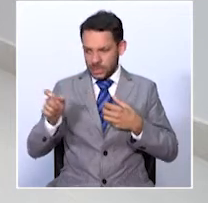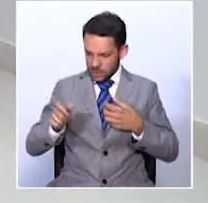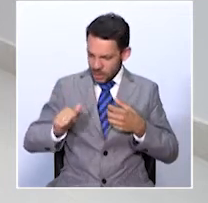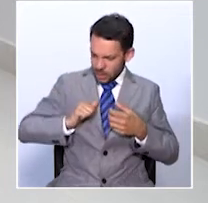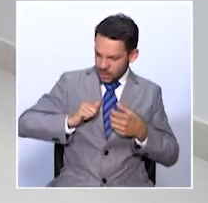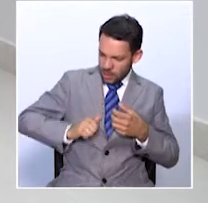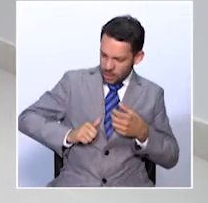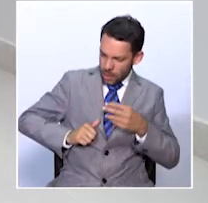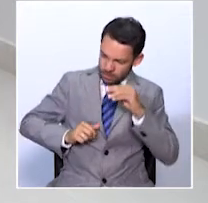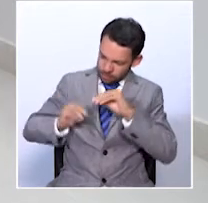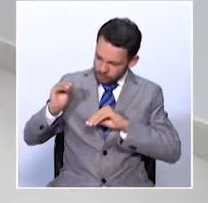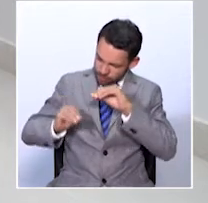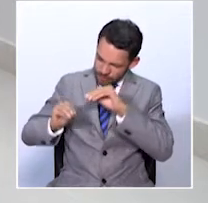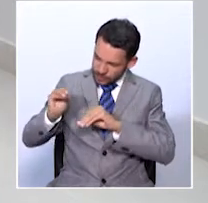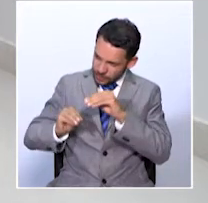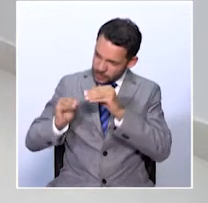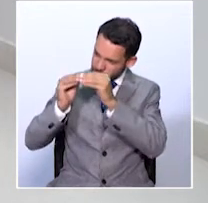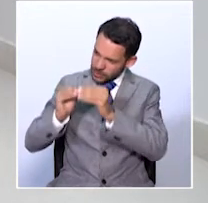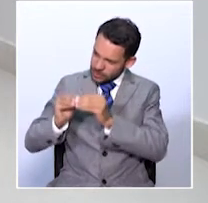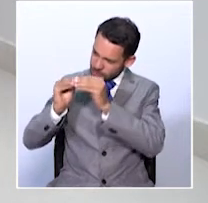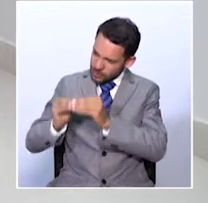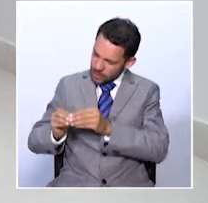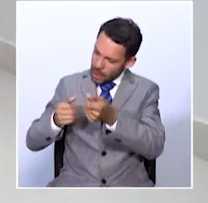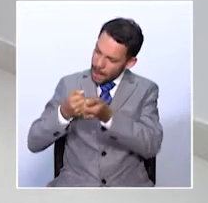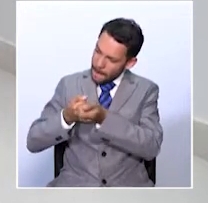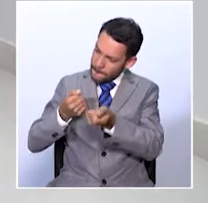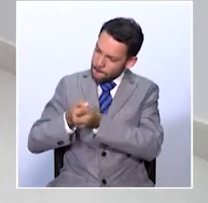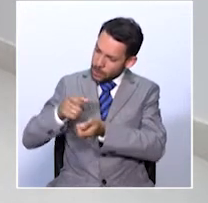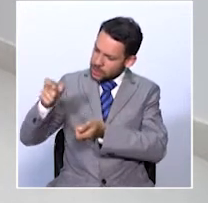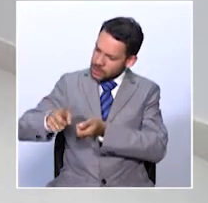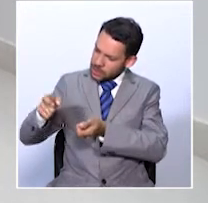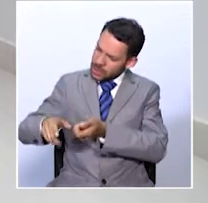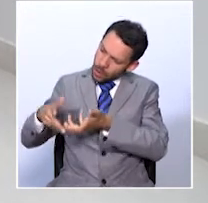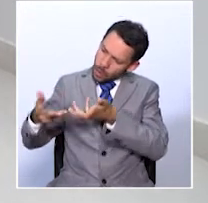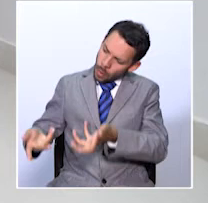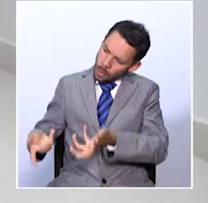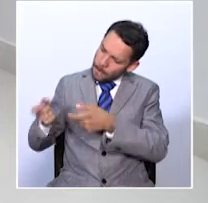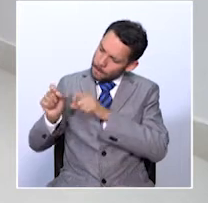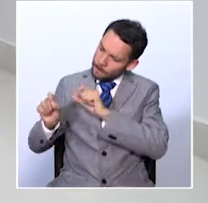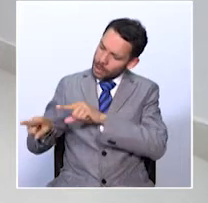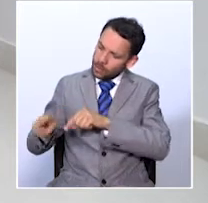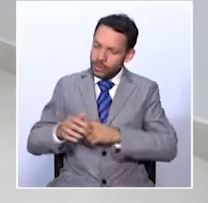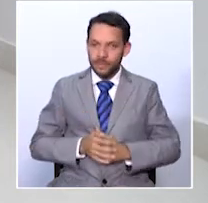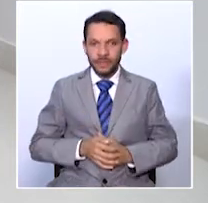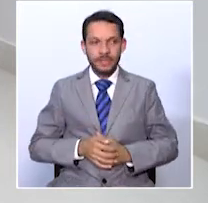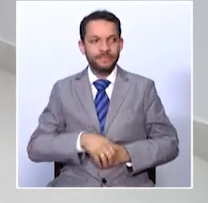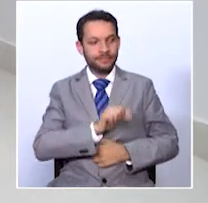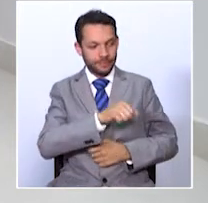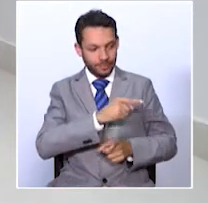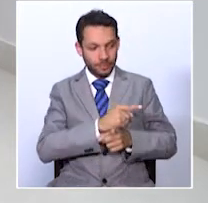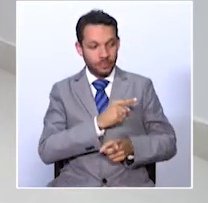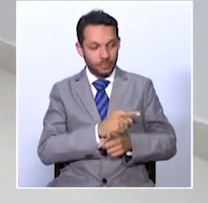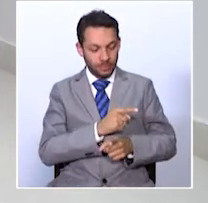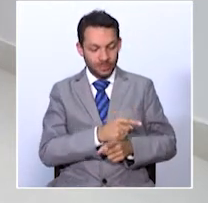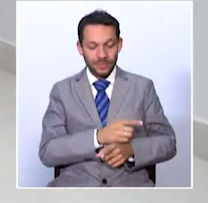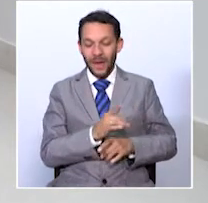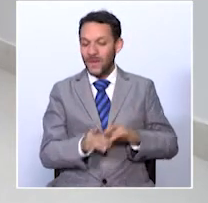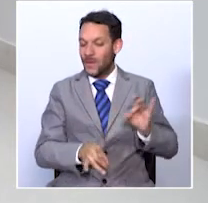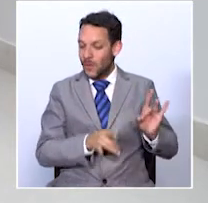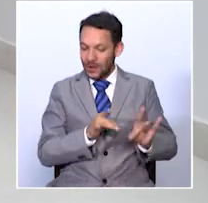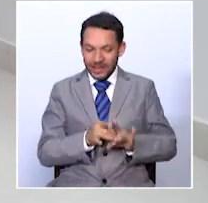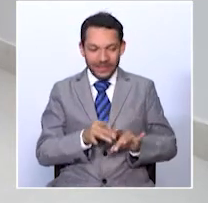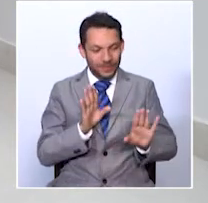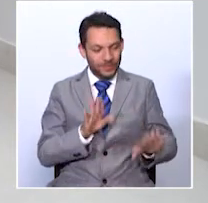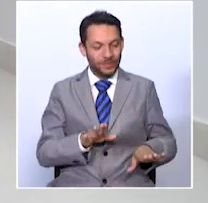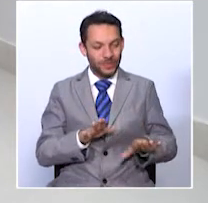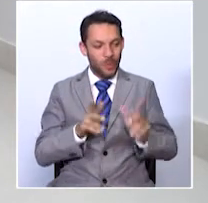¿cómo interpretar y cómo manejar este tipo de problema, doctora Colombia Quintero? Muy bien, es cierto de que el